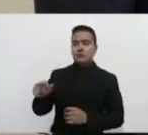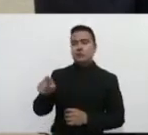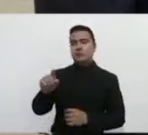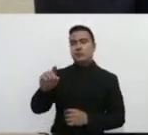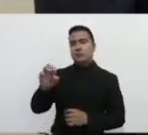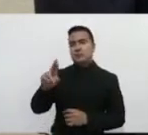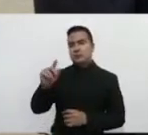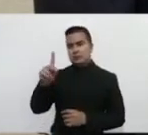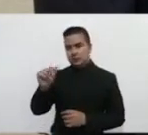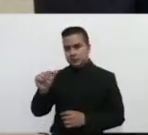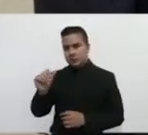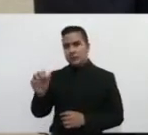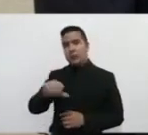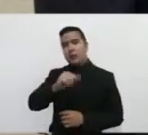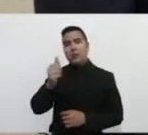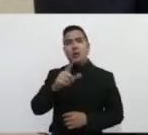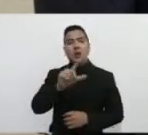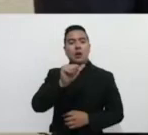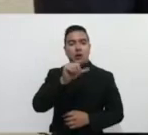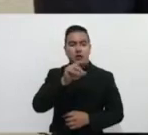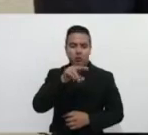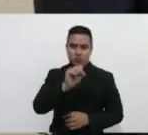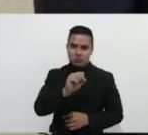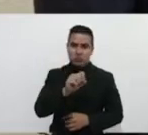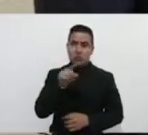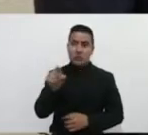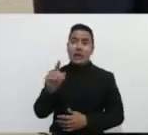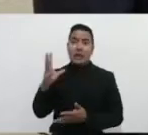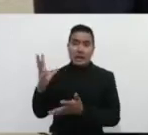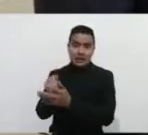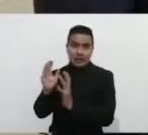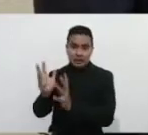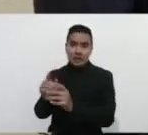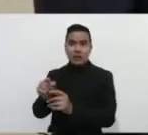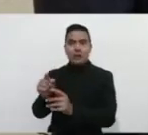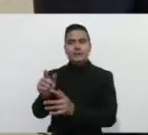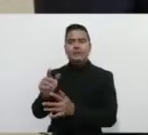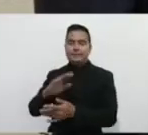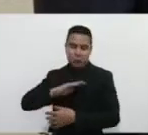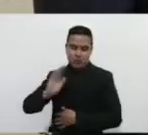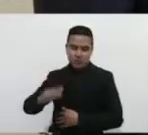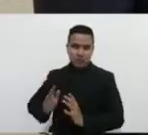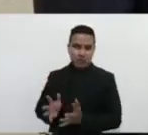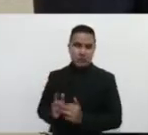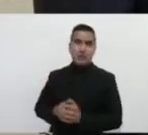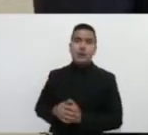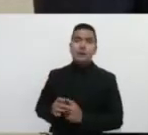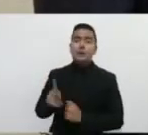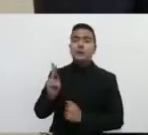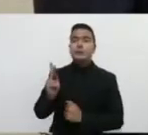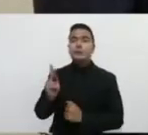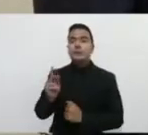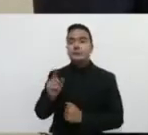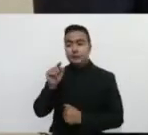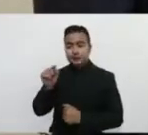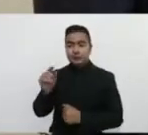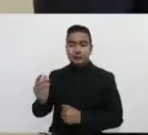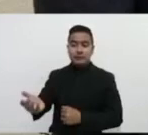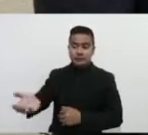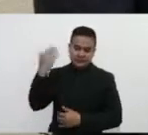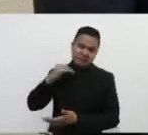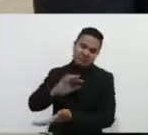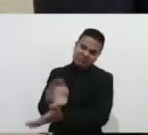Marta Erika Alonso, que ella fue candidata a la gubernatura de Puebla y que luego ganó, y que, bueno, pues ya falleció, que en paz